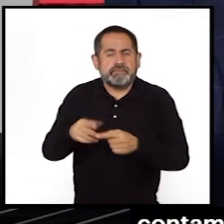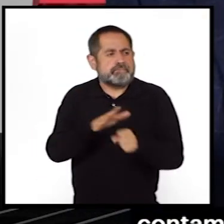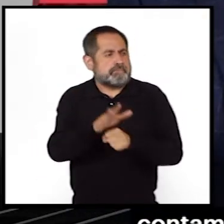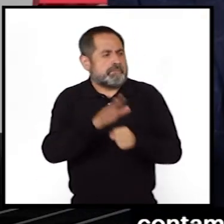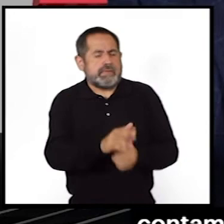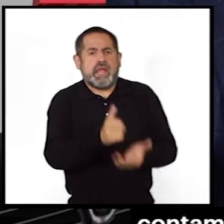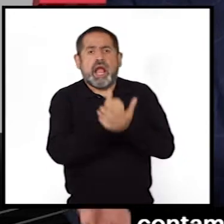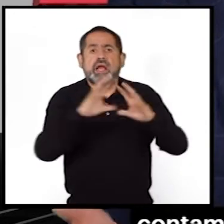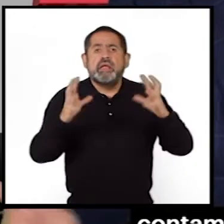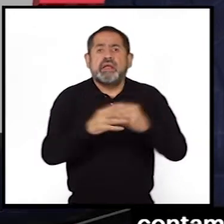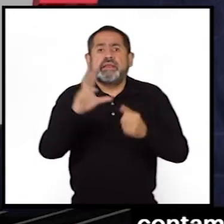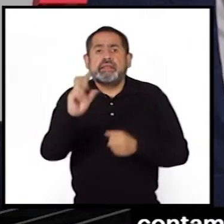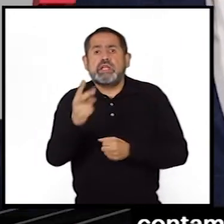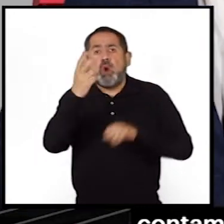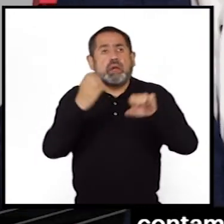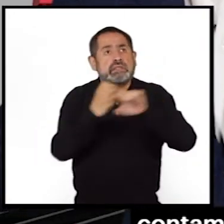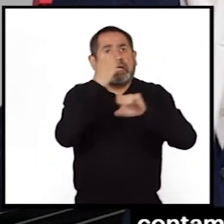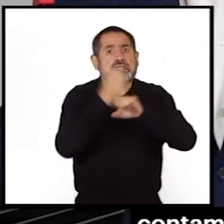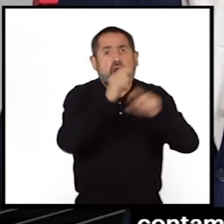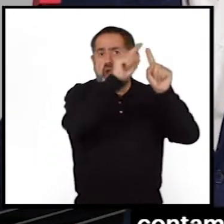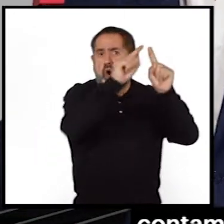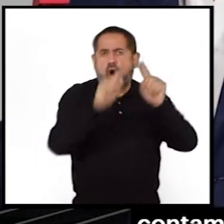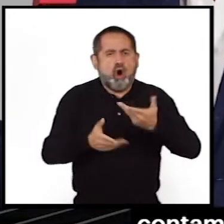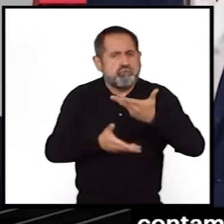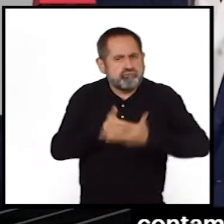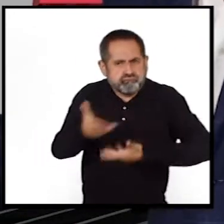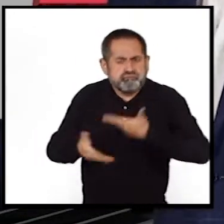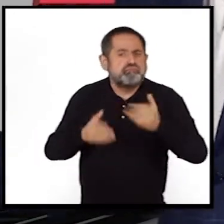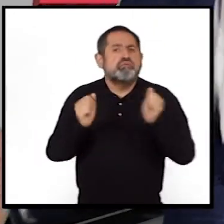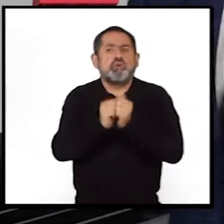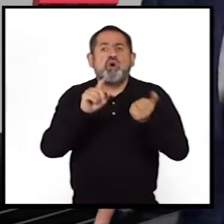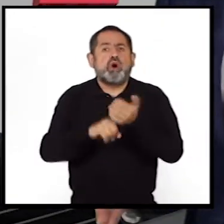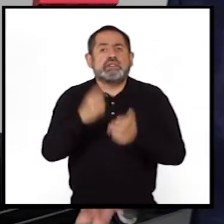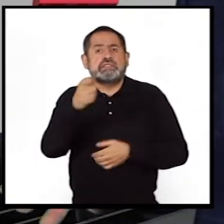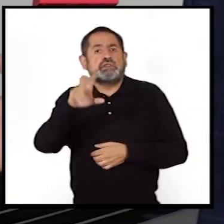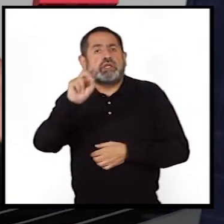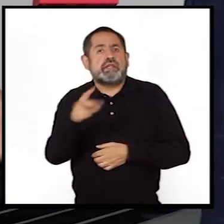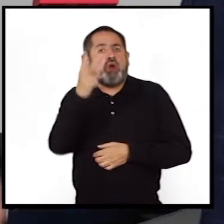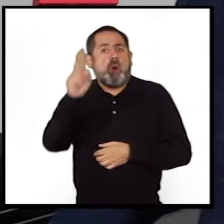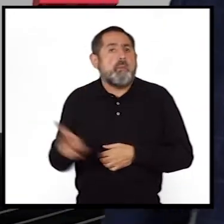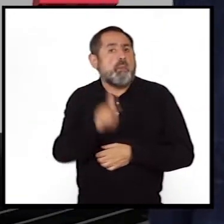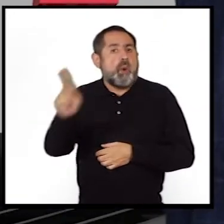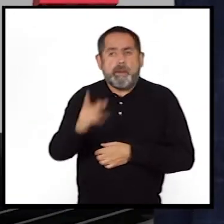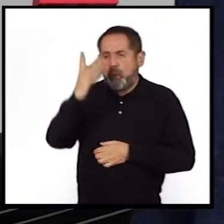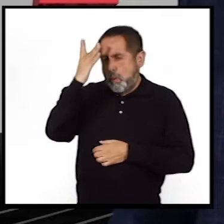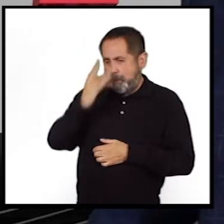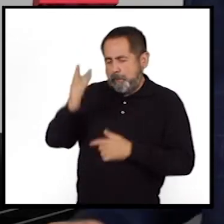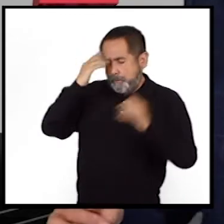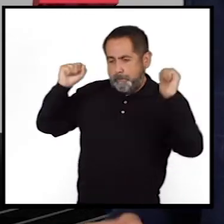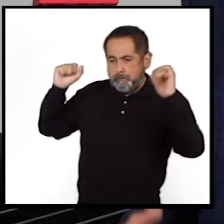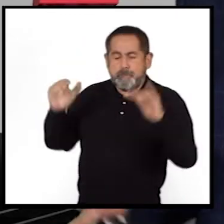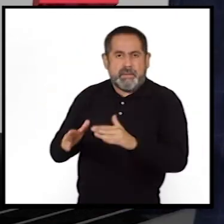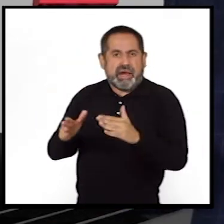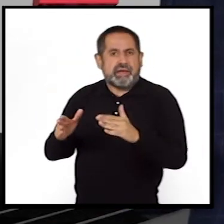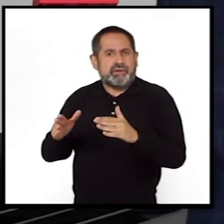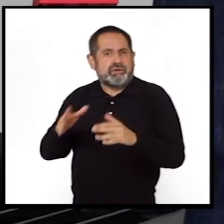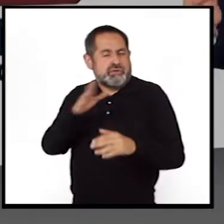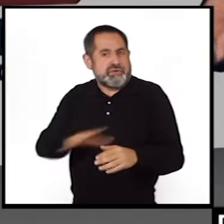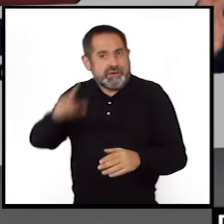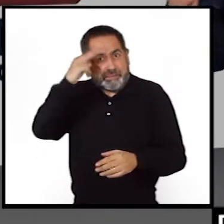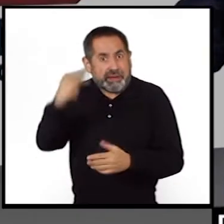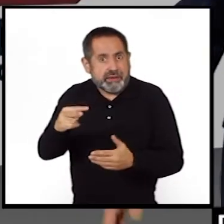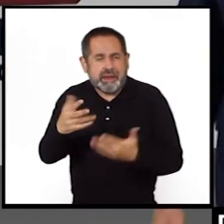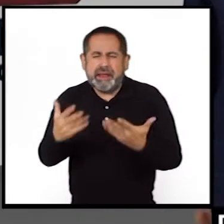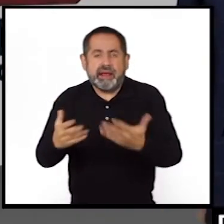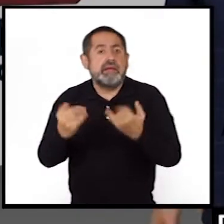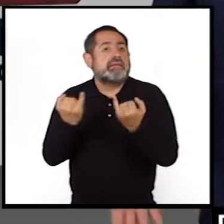los prestadores de servicios turísticos de los 32 estados de la República y de los 132 pueblos mágicos de México.